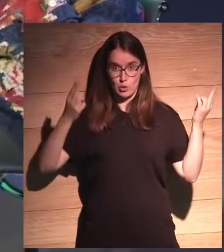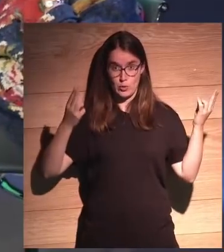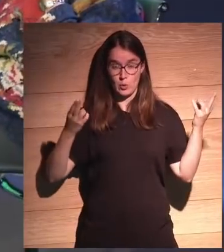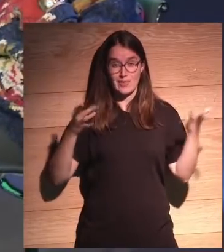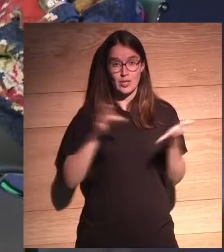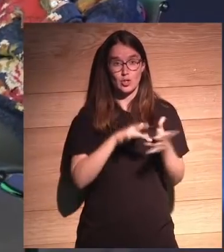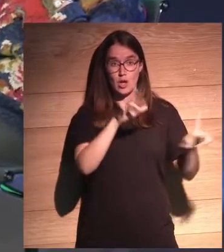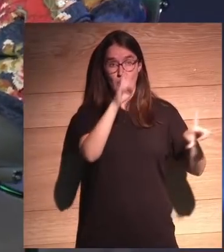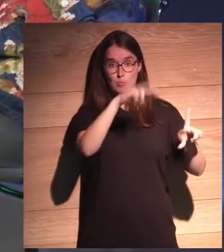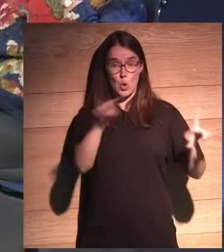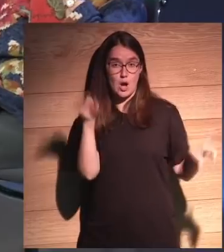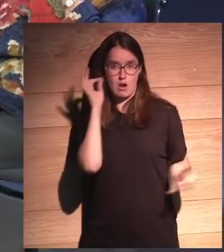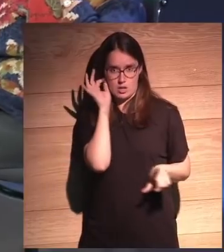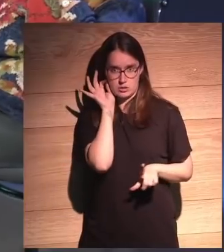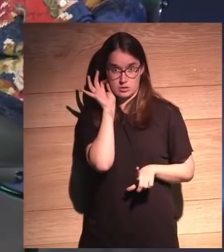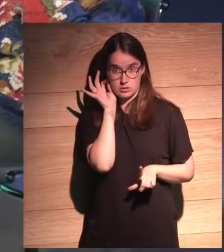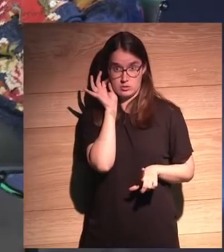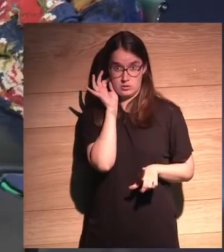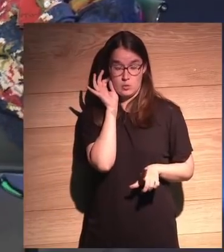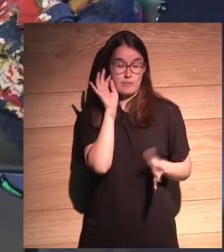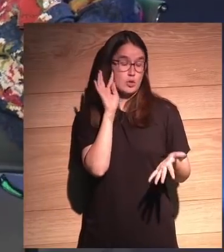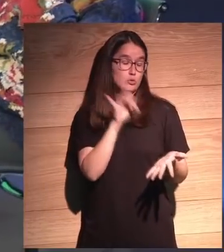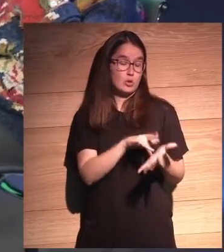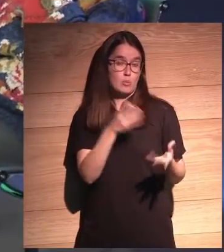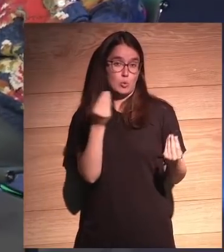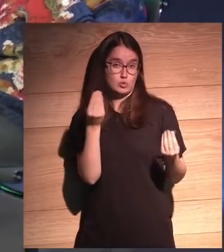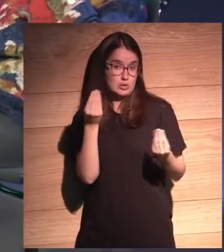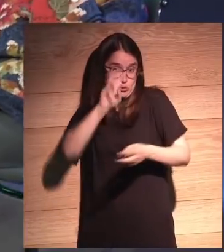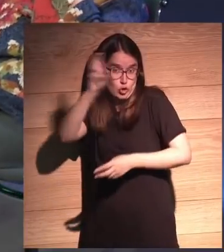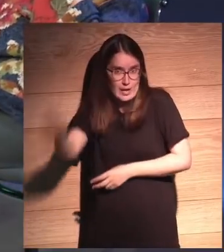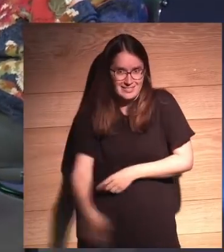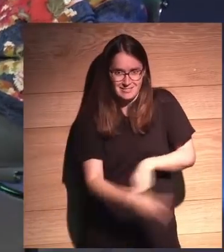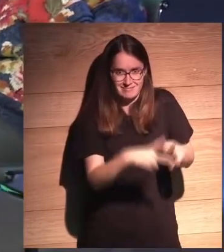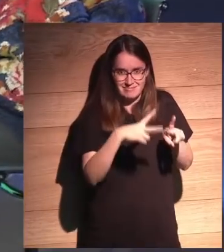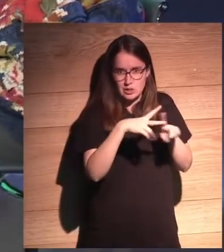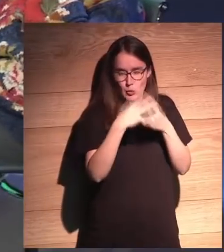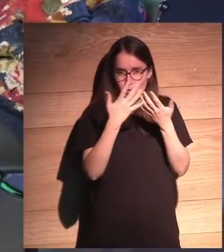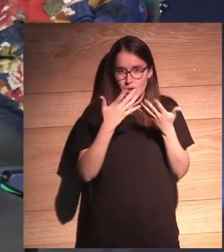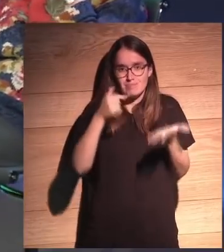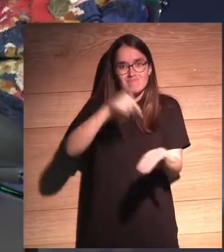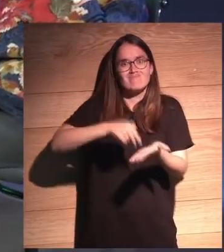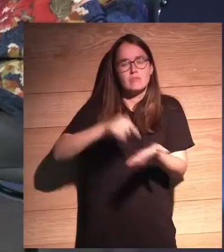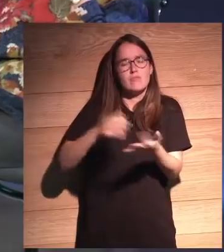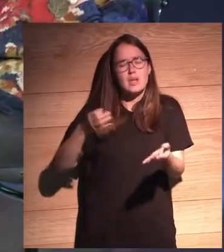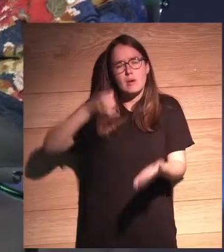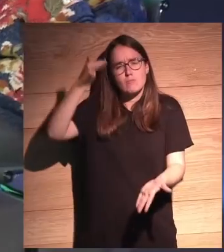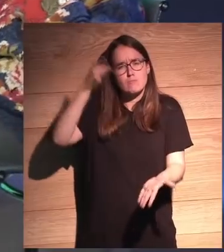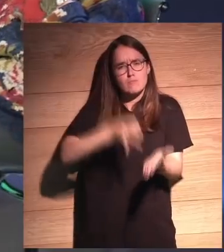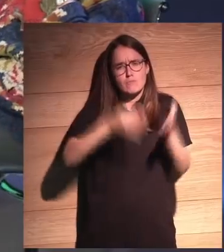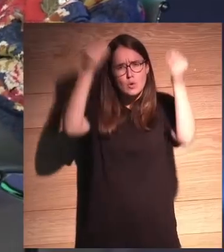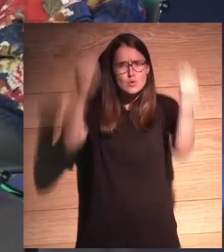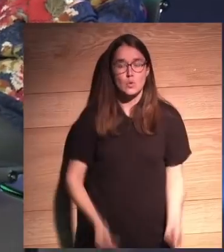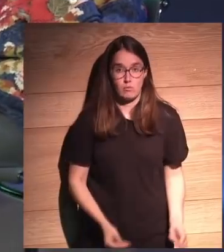los cuadros son de mujeres, como nos pasan tantas otras cosas, se les exige que sean